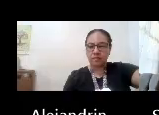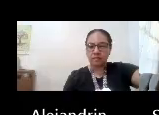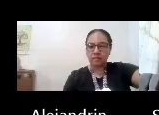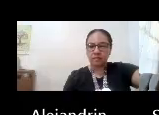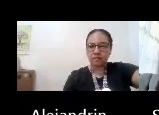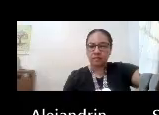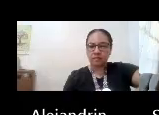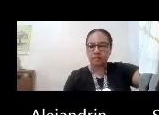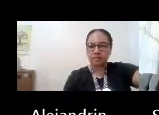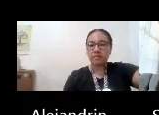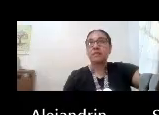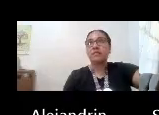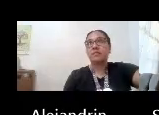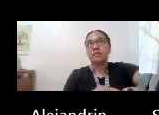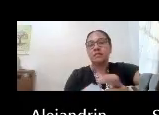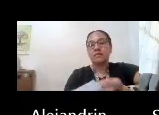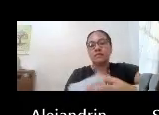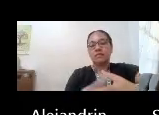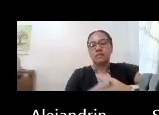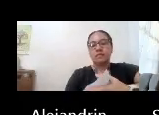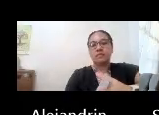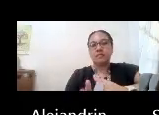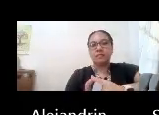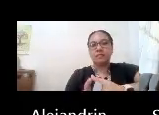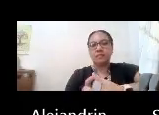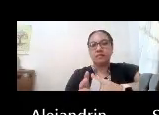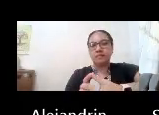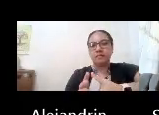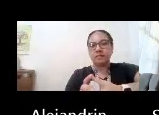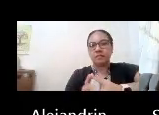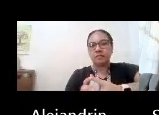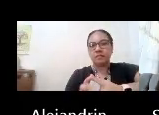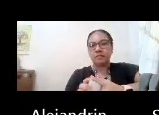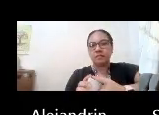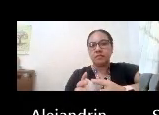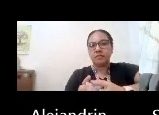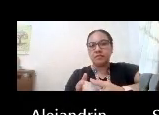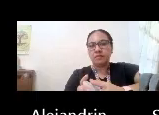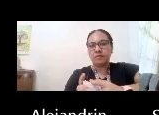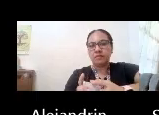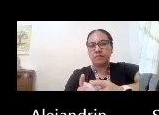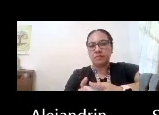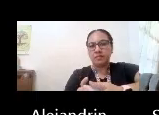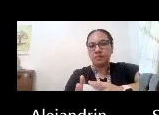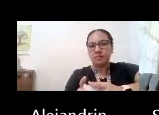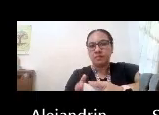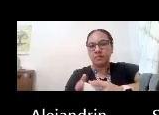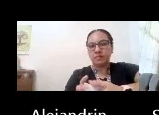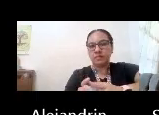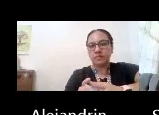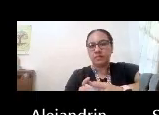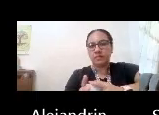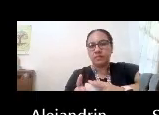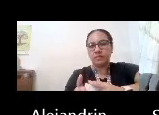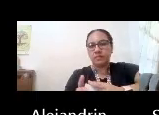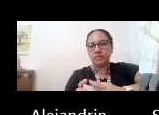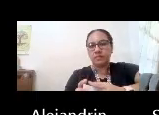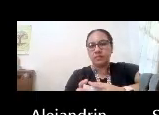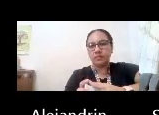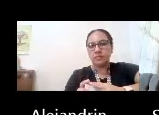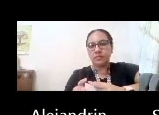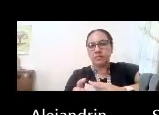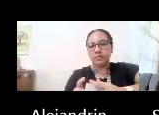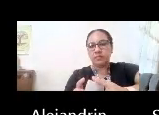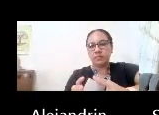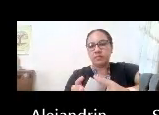hacer de manera profesional y pues esta parte de la tanatología, la logoterapia, y ponerlo al servicio de estos procesos